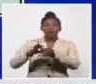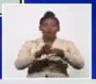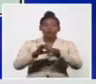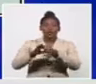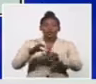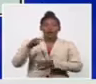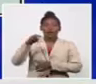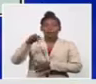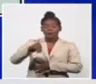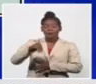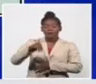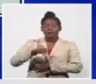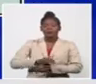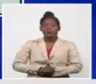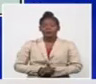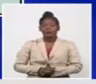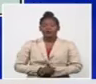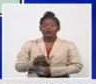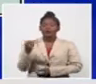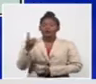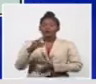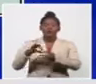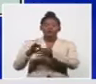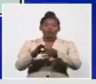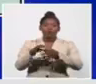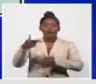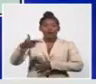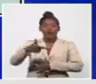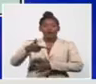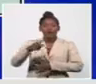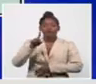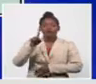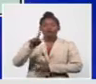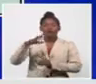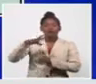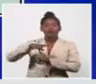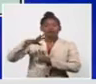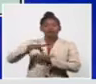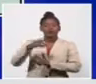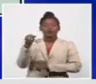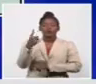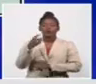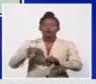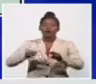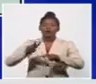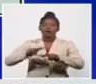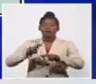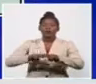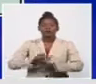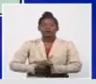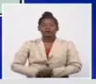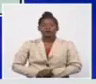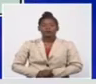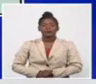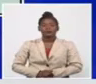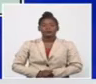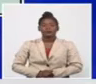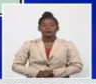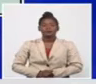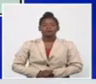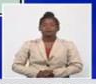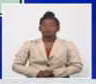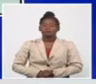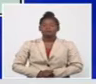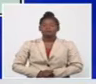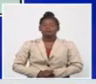de Guanajay, 1 de San Cristóbal y 1 de La Habana. En la provincia de La Habana